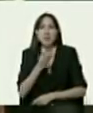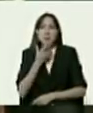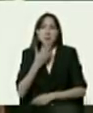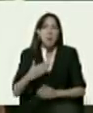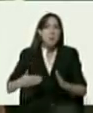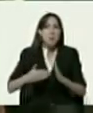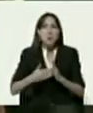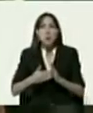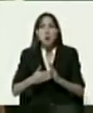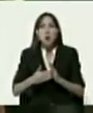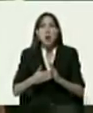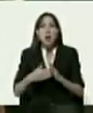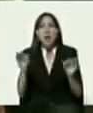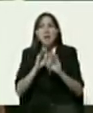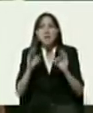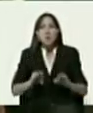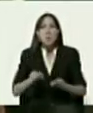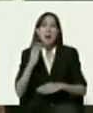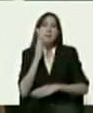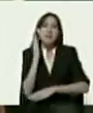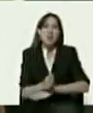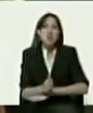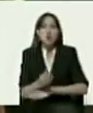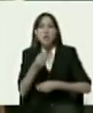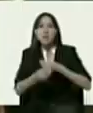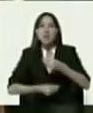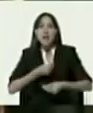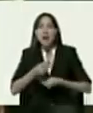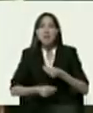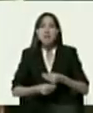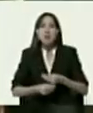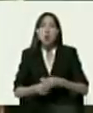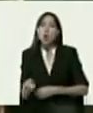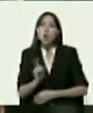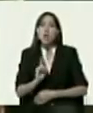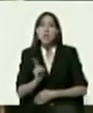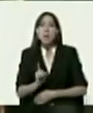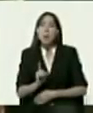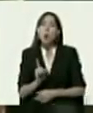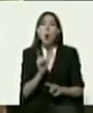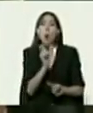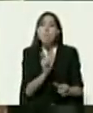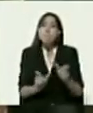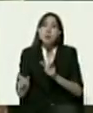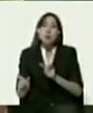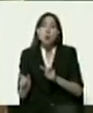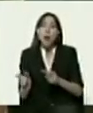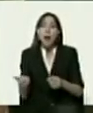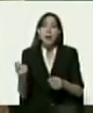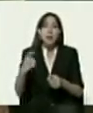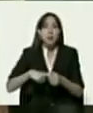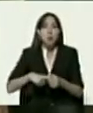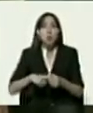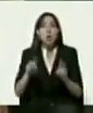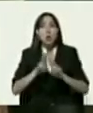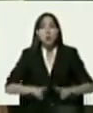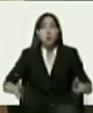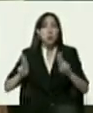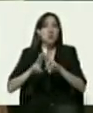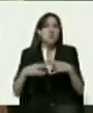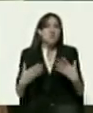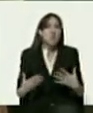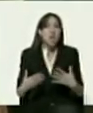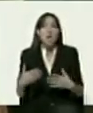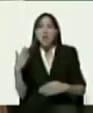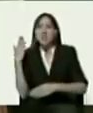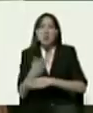medidas secundarias, de sanciones secundarias. Ni tampoco debería haber miembros en este Consejo de Derechos Humanos que no condenen,